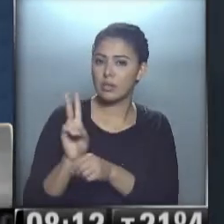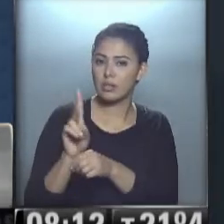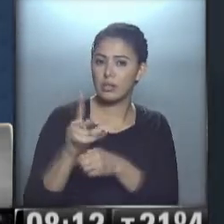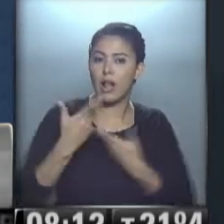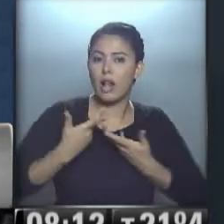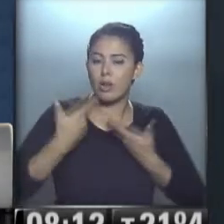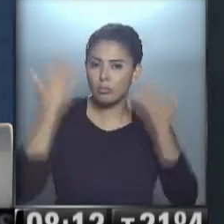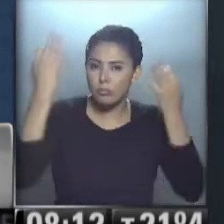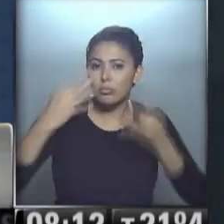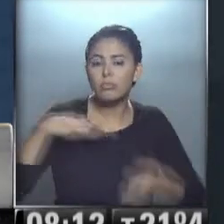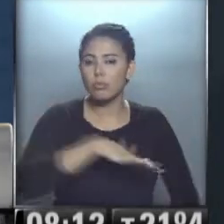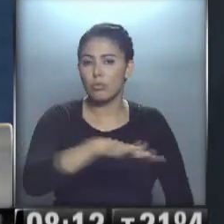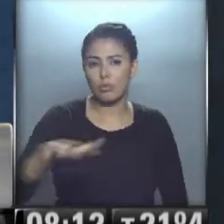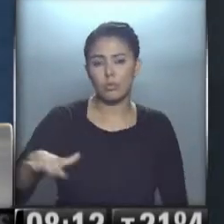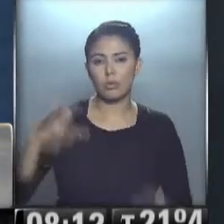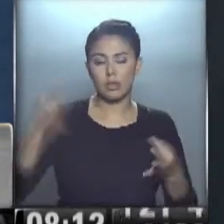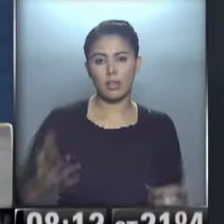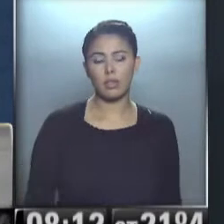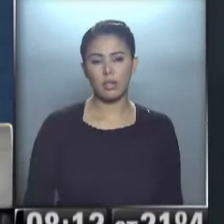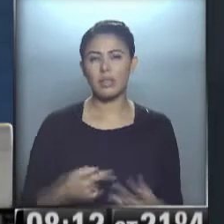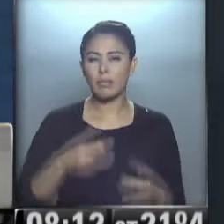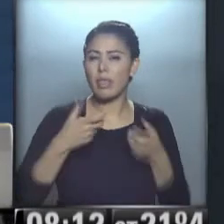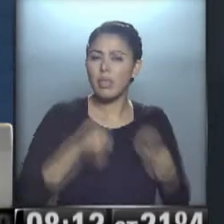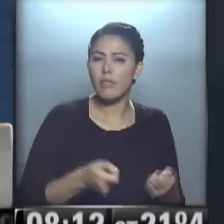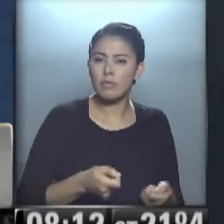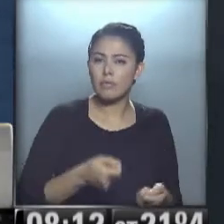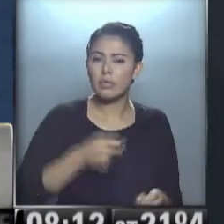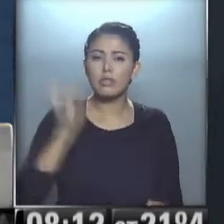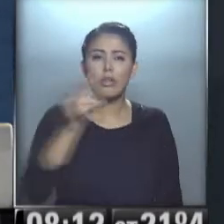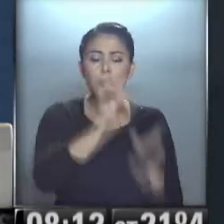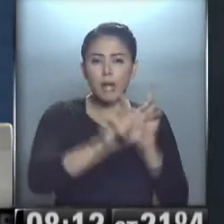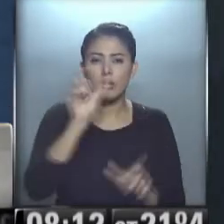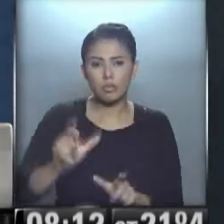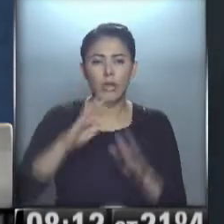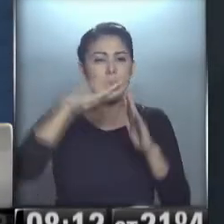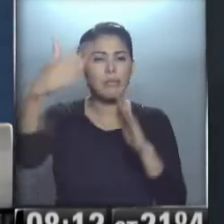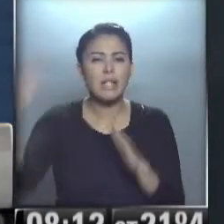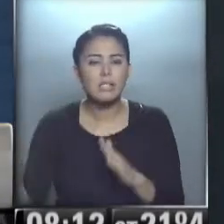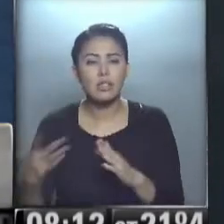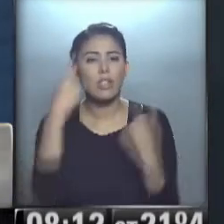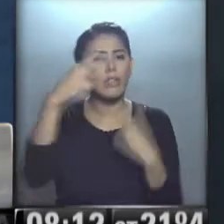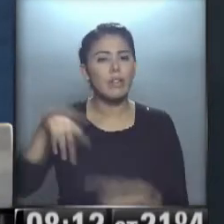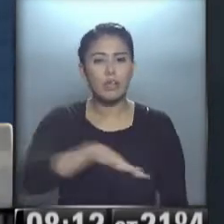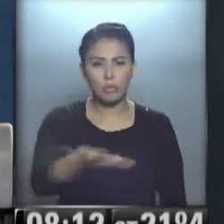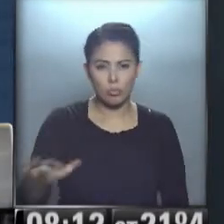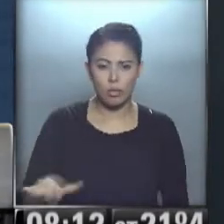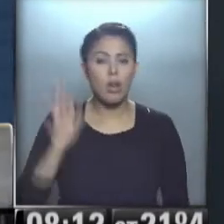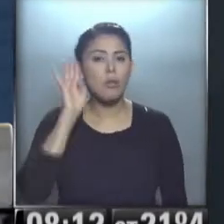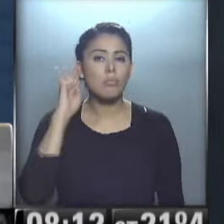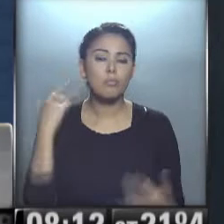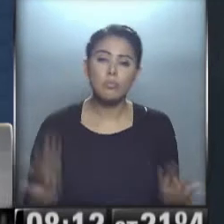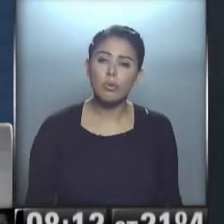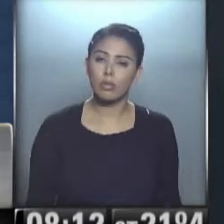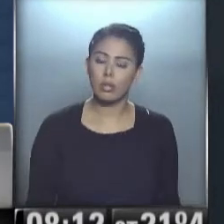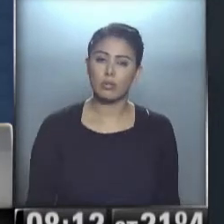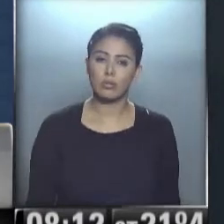y defender claramente el interés de los habitantes, de los ciudadanos, de los vecinos de distintas localidades. Por eso, desde